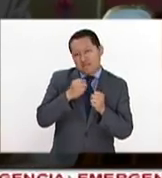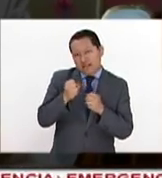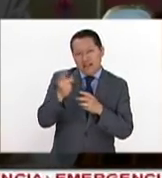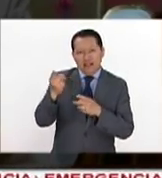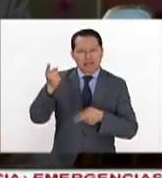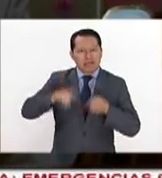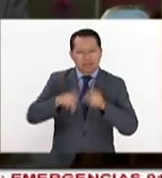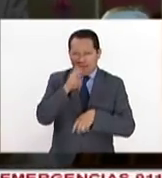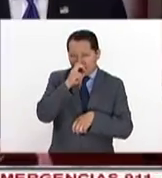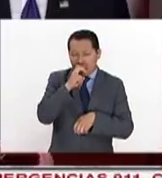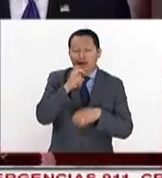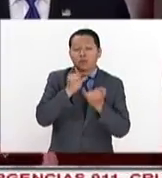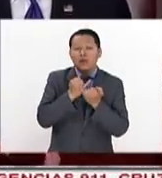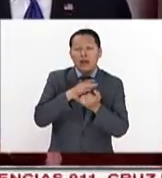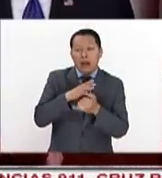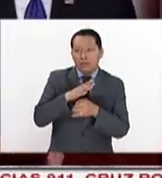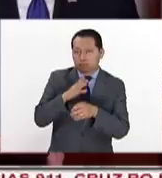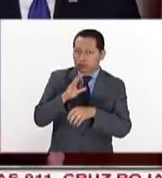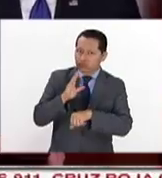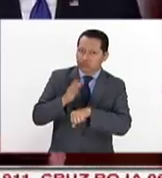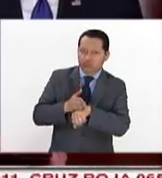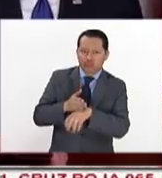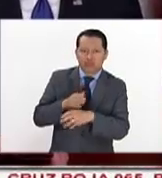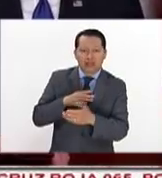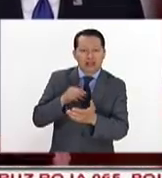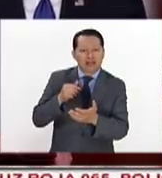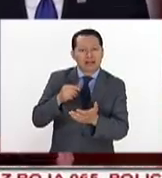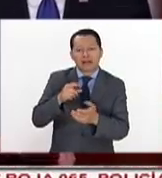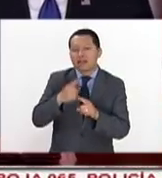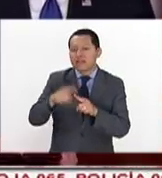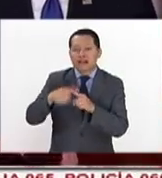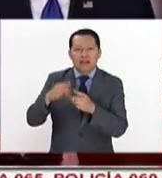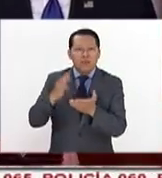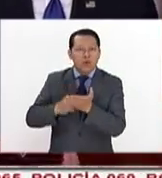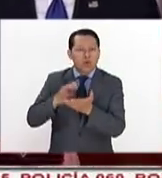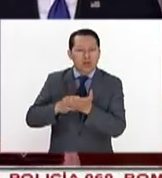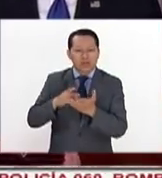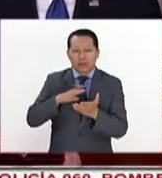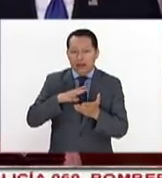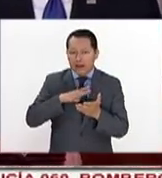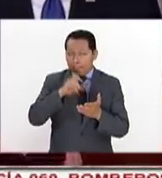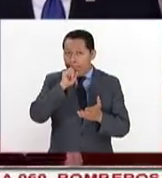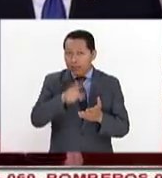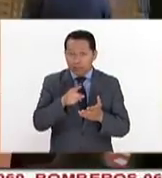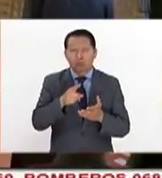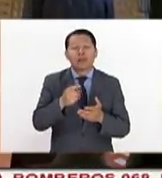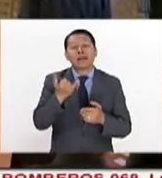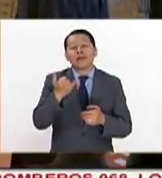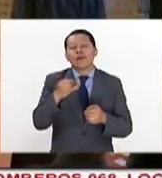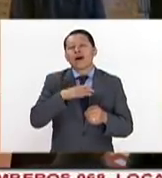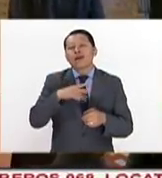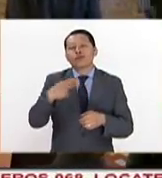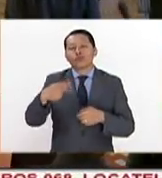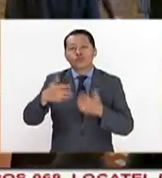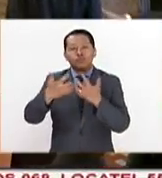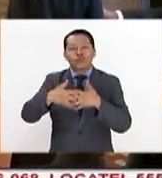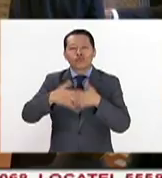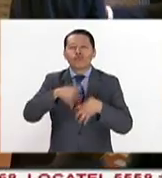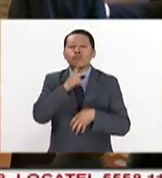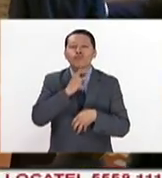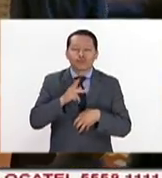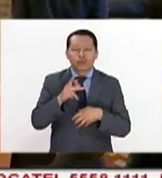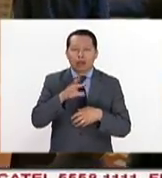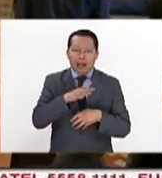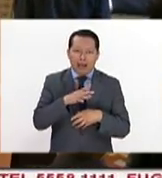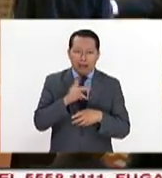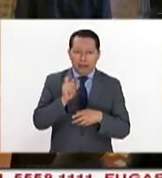los últimos meses aprobó sanciones económicas contra altos funcionarios del chavismo y la petrolera estatal PDVSA, mediante las cuales